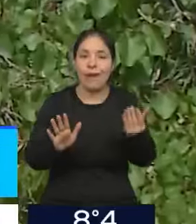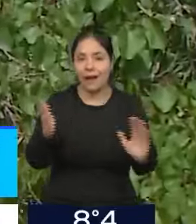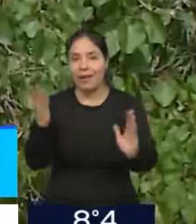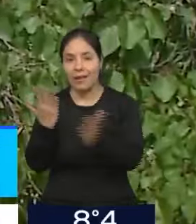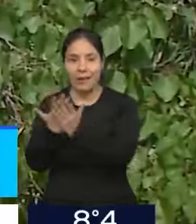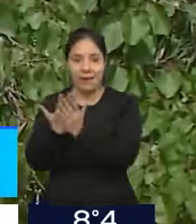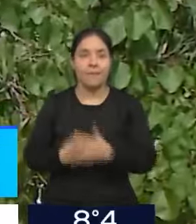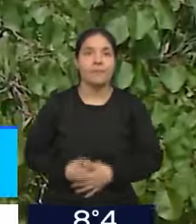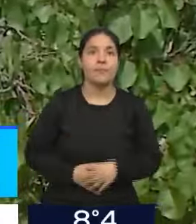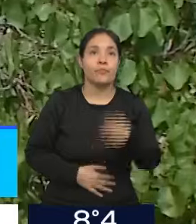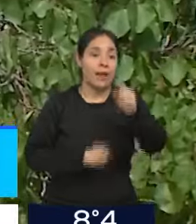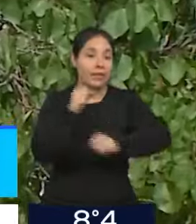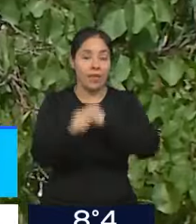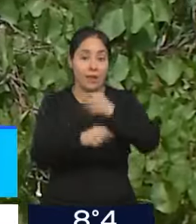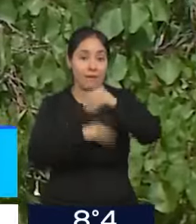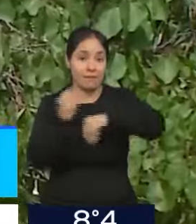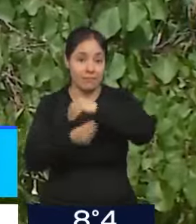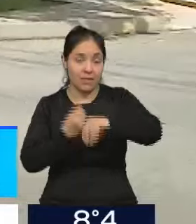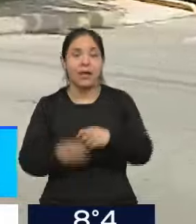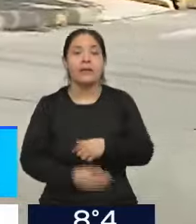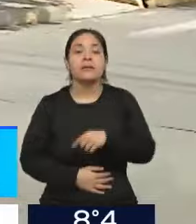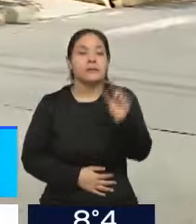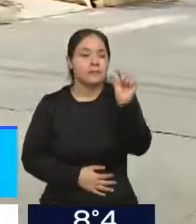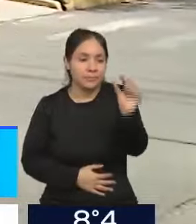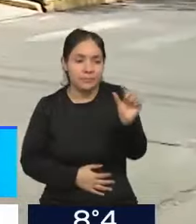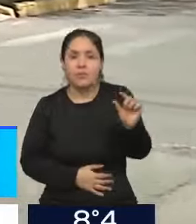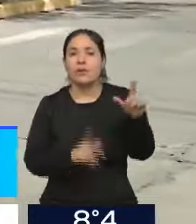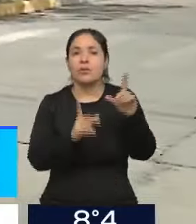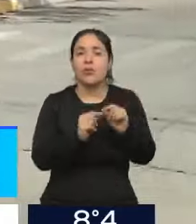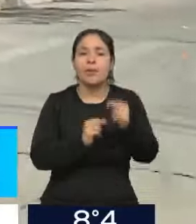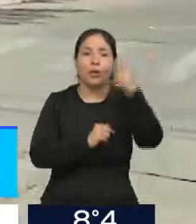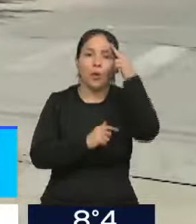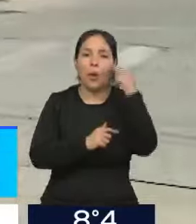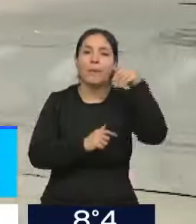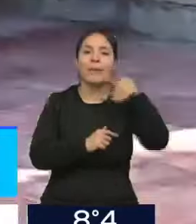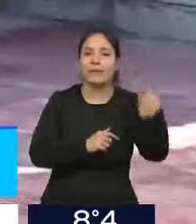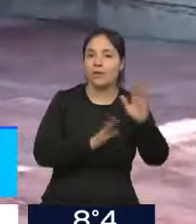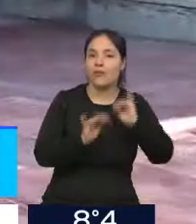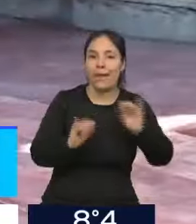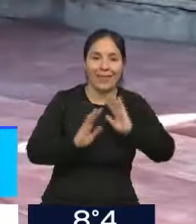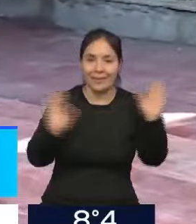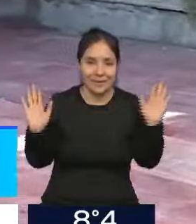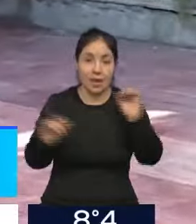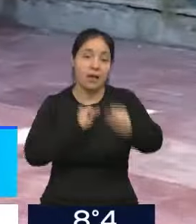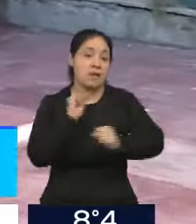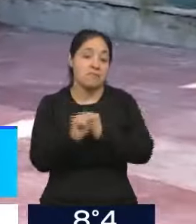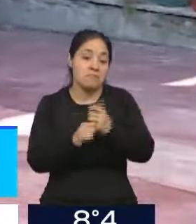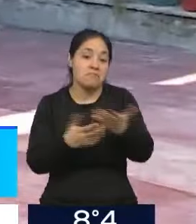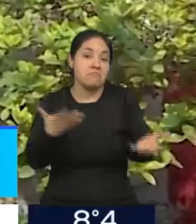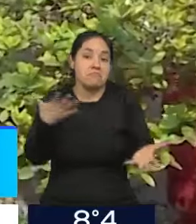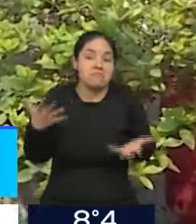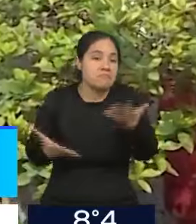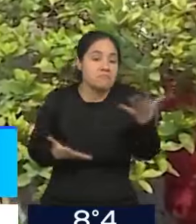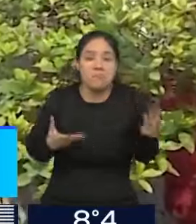que tiene la familia de Mariana es que la bala es calibre 9 milímetros. A partir de ahí son todas especulaciones. Por eso,